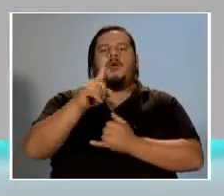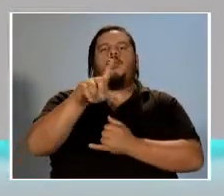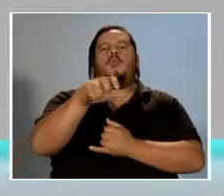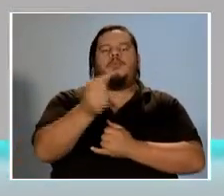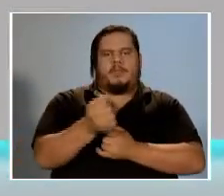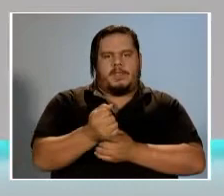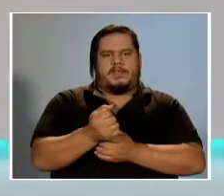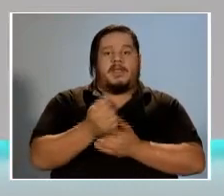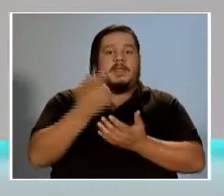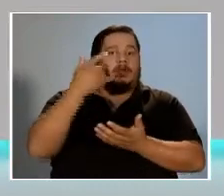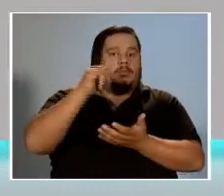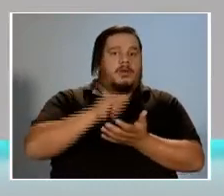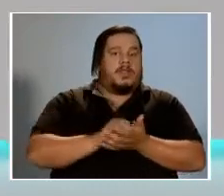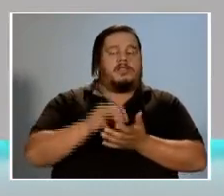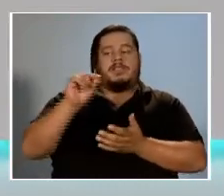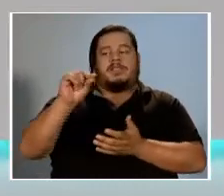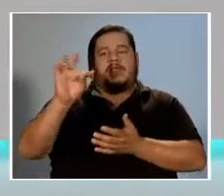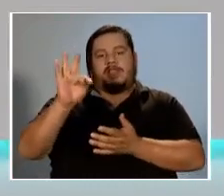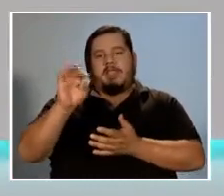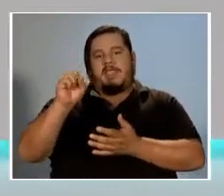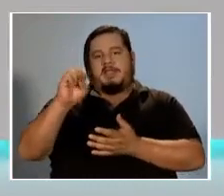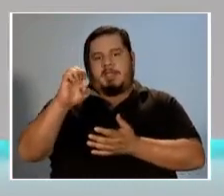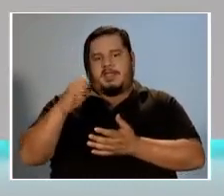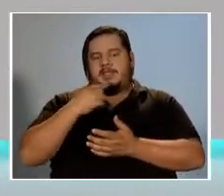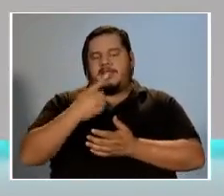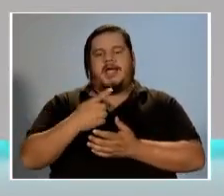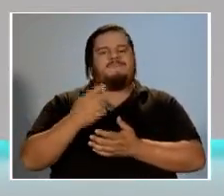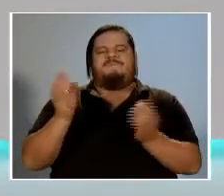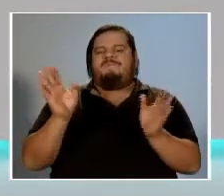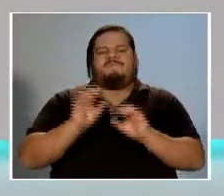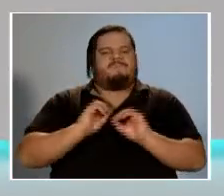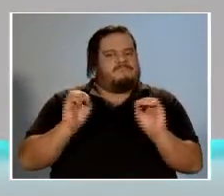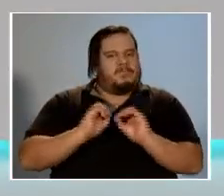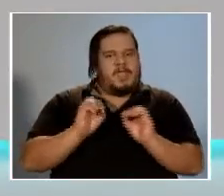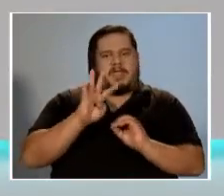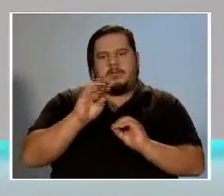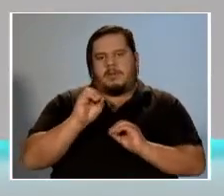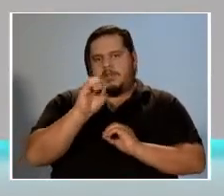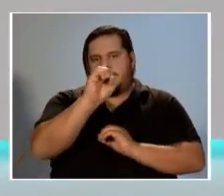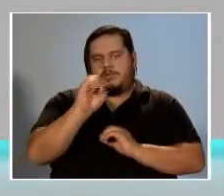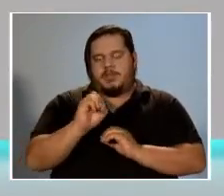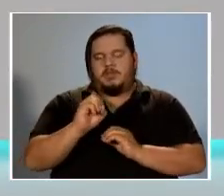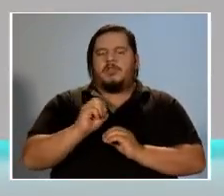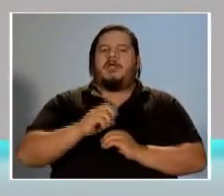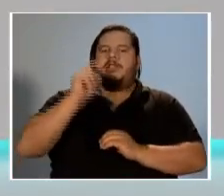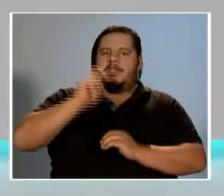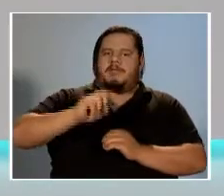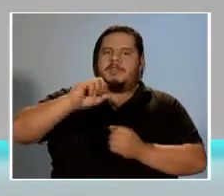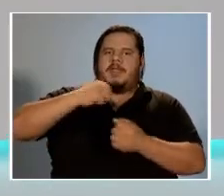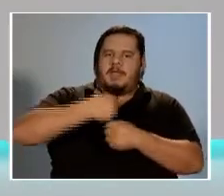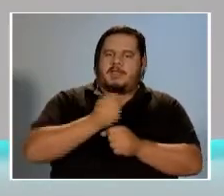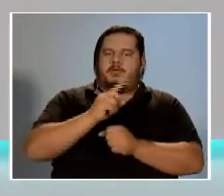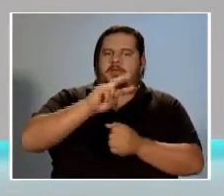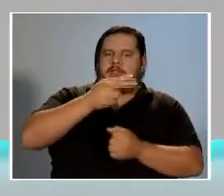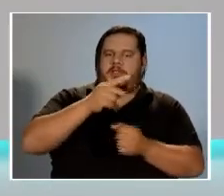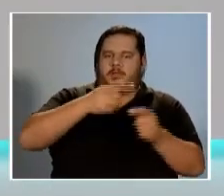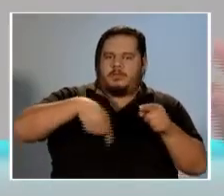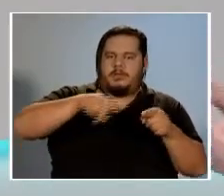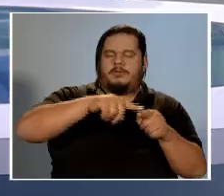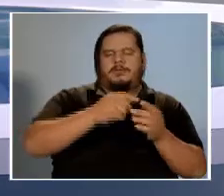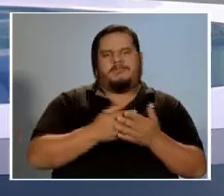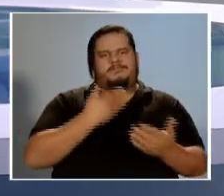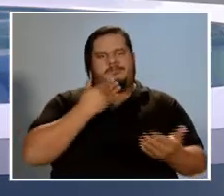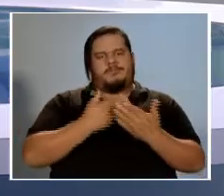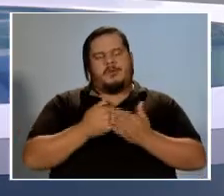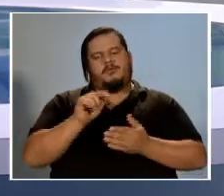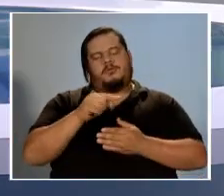partir de que se dé la resolución donde diga, en efecto, nadie ganó el 40% y hay que ir a una segunda votación. Ahora nos queda, como